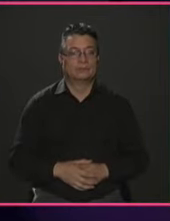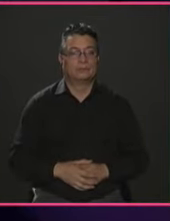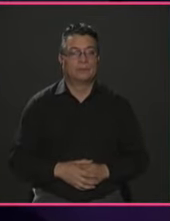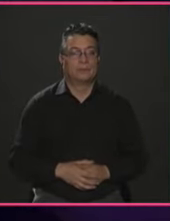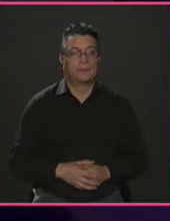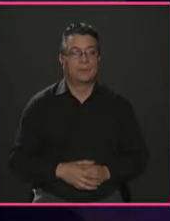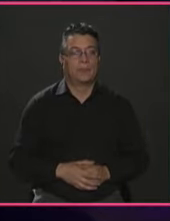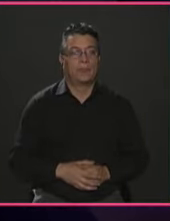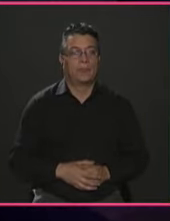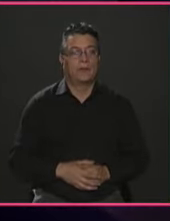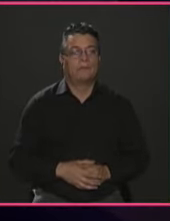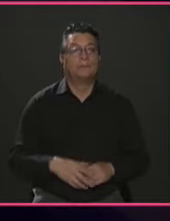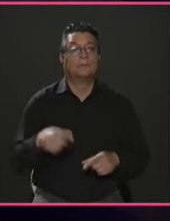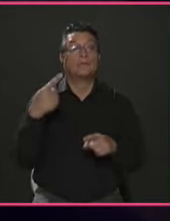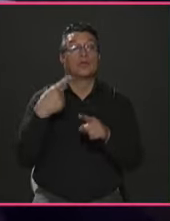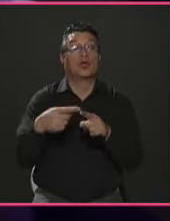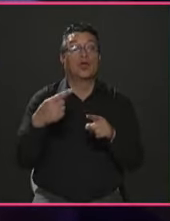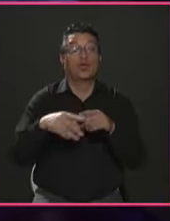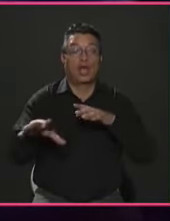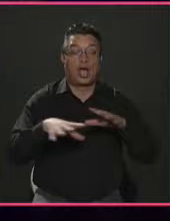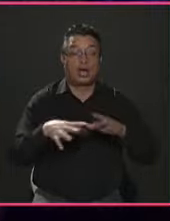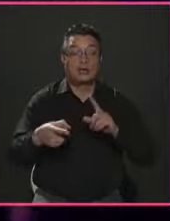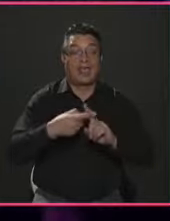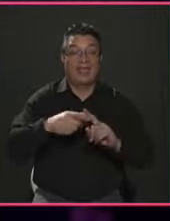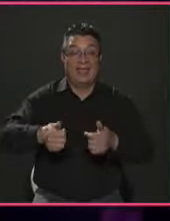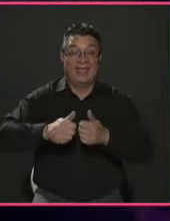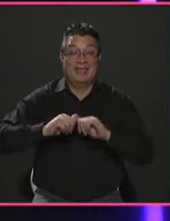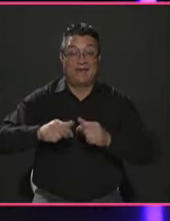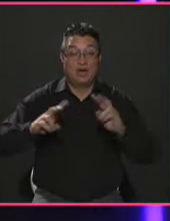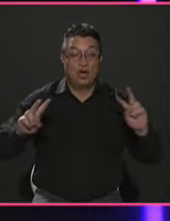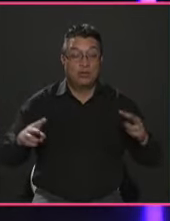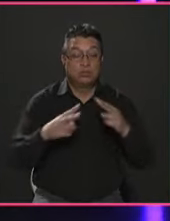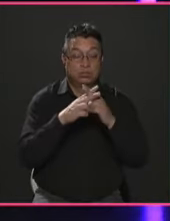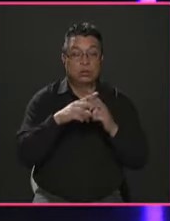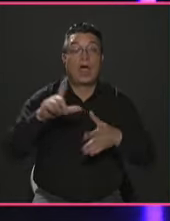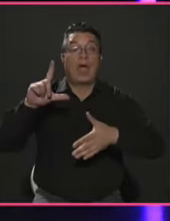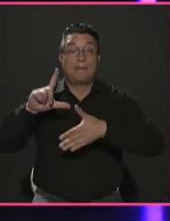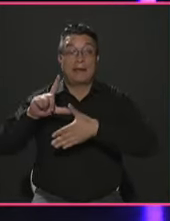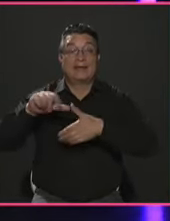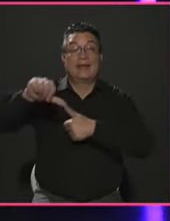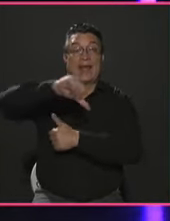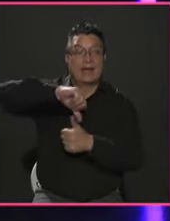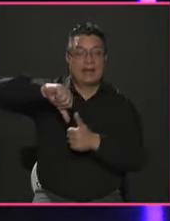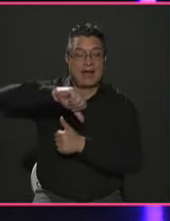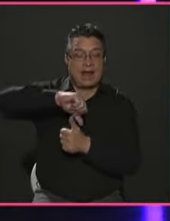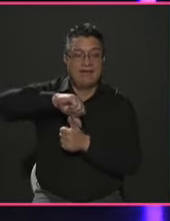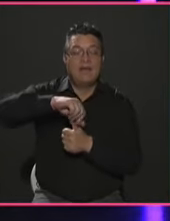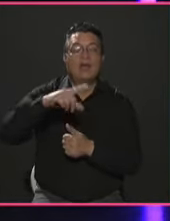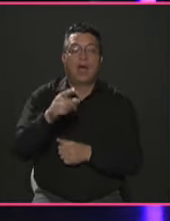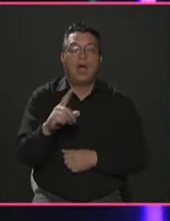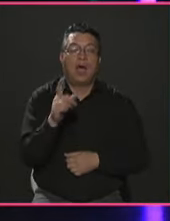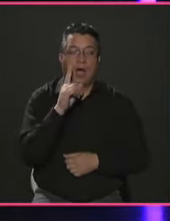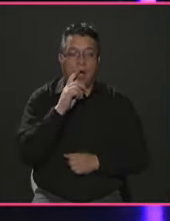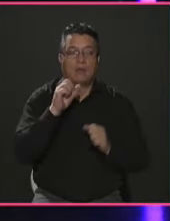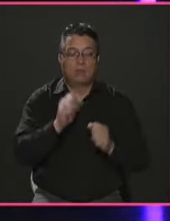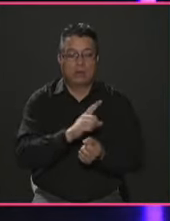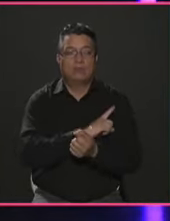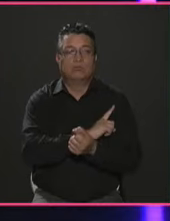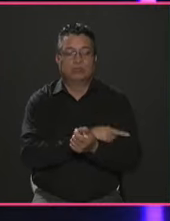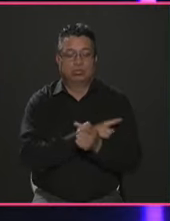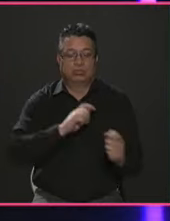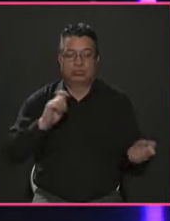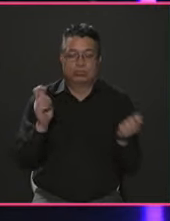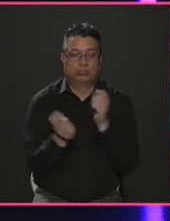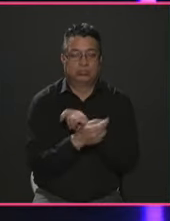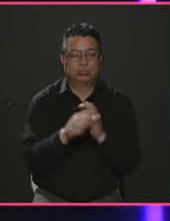dimensión otra dimensión de este desafío de infraestructura es que América Latina y el Caribe tienen el potencial de convertirse en un